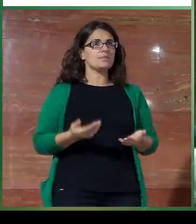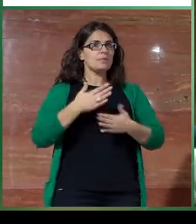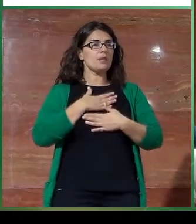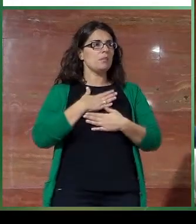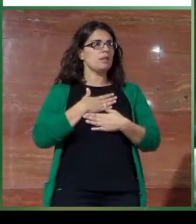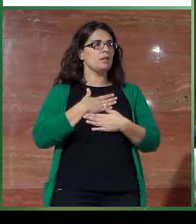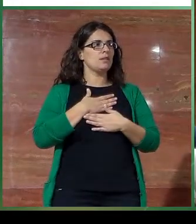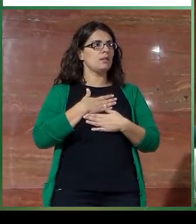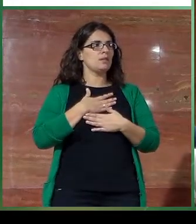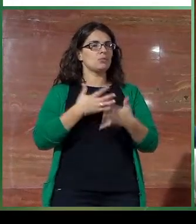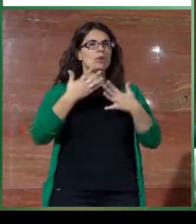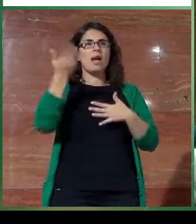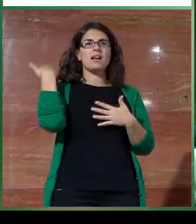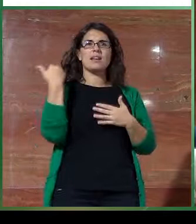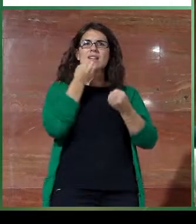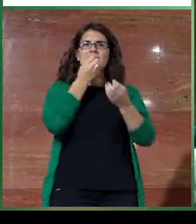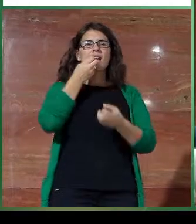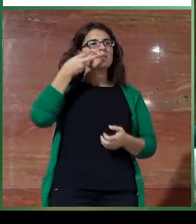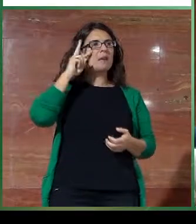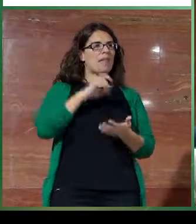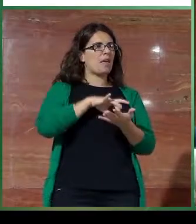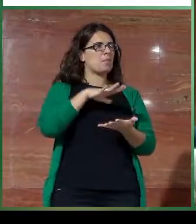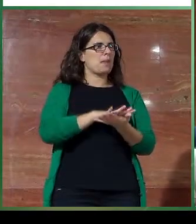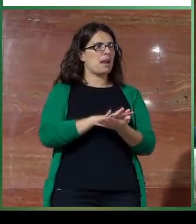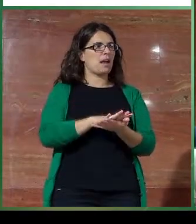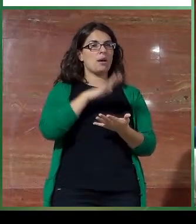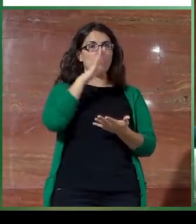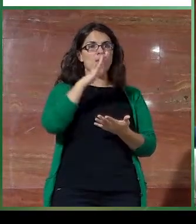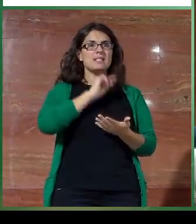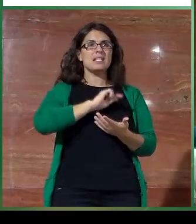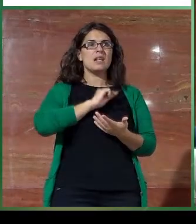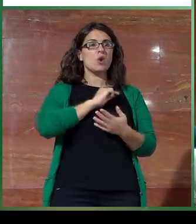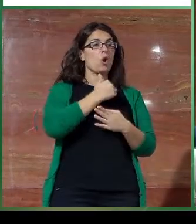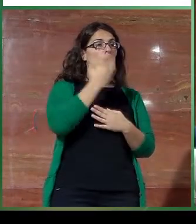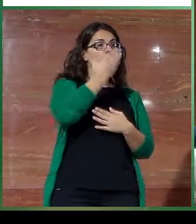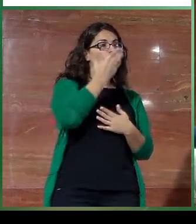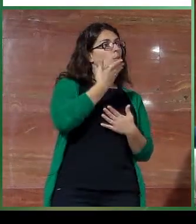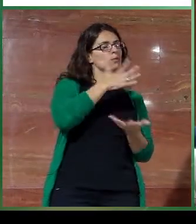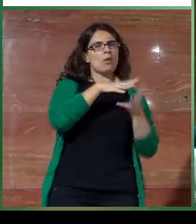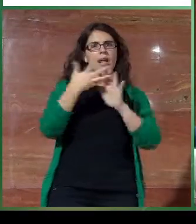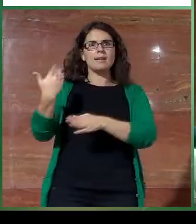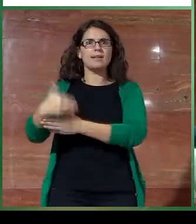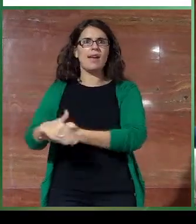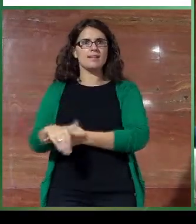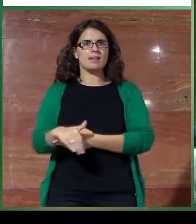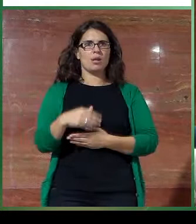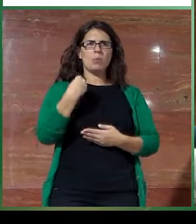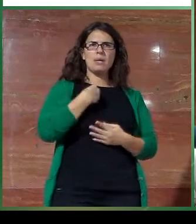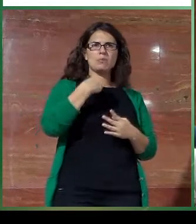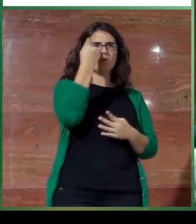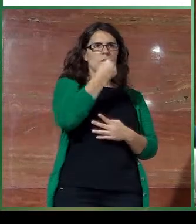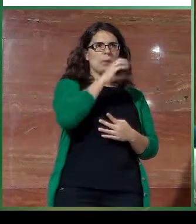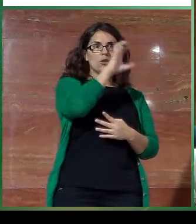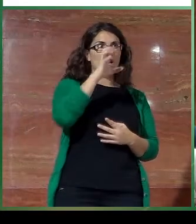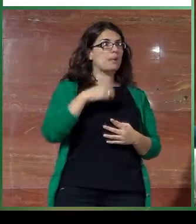encantó la experiencia que contaron ayer de Málaga, porque me dio la sensación de que habían sacado el colegio a la calle. Vi los mismos pictogramas que utilizamos nosotros y,